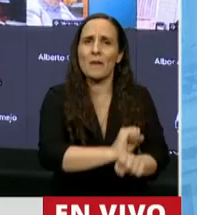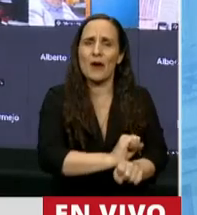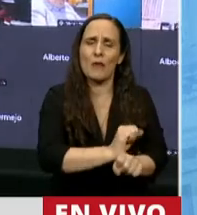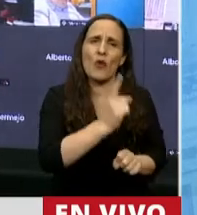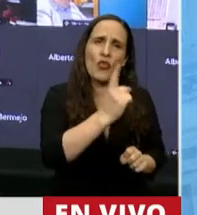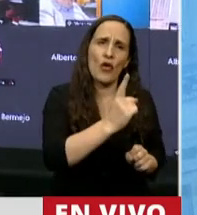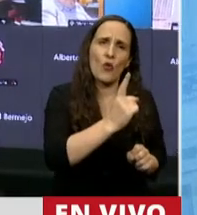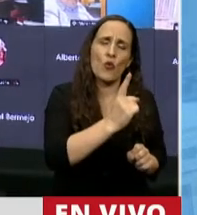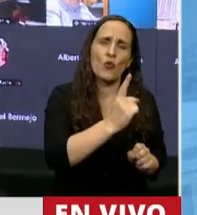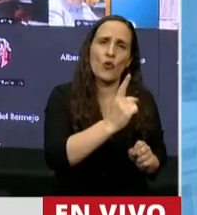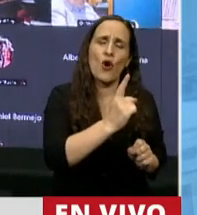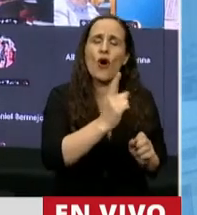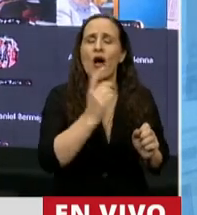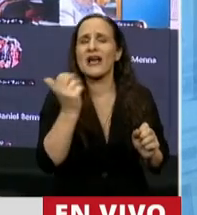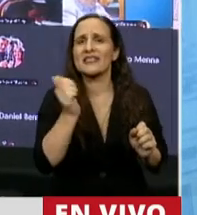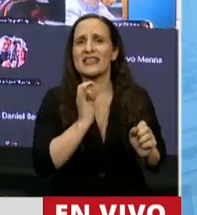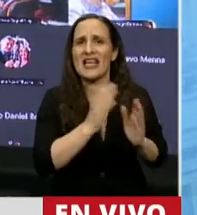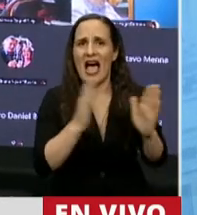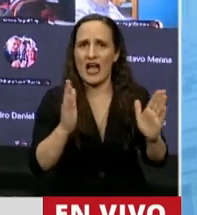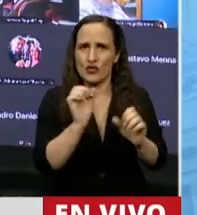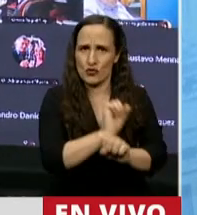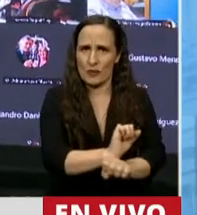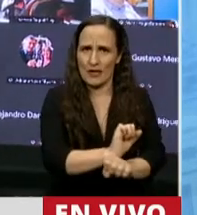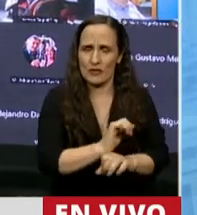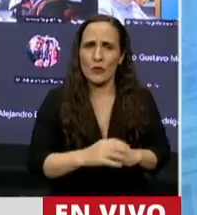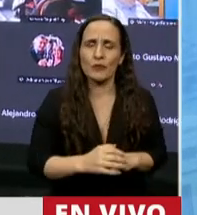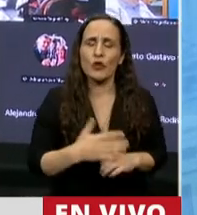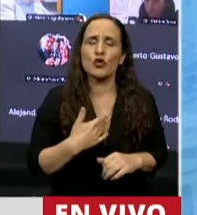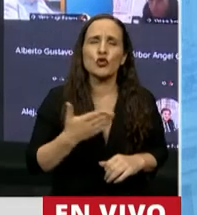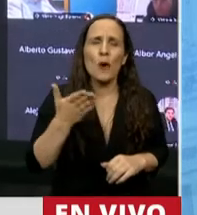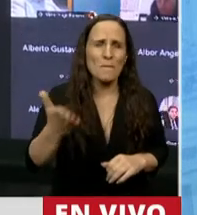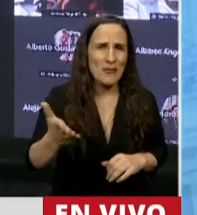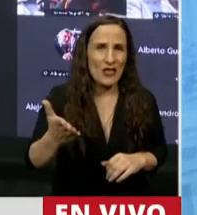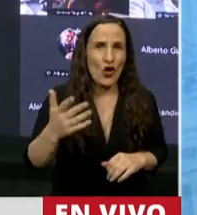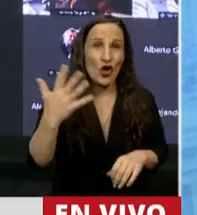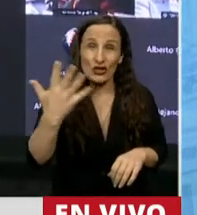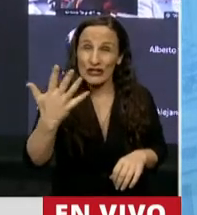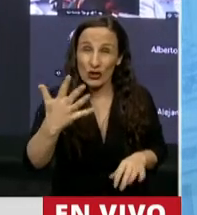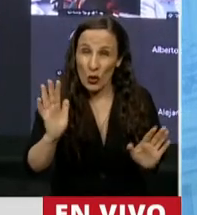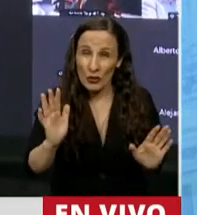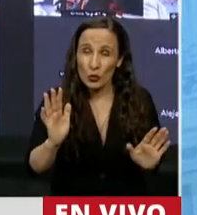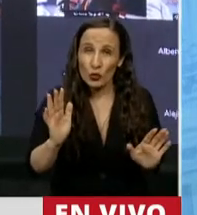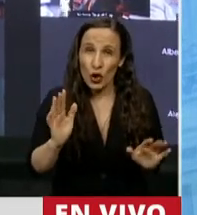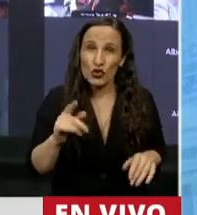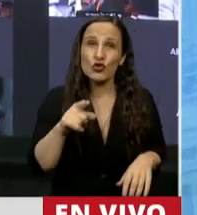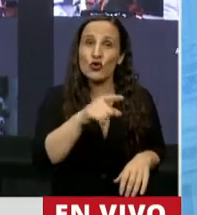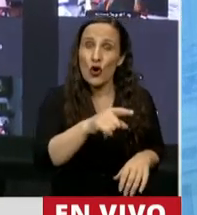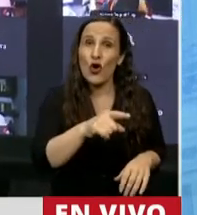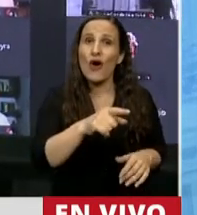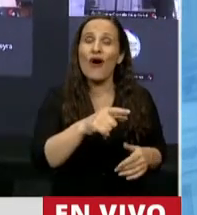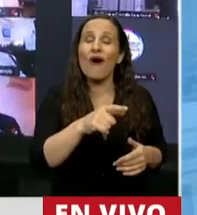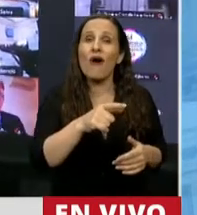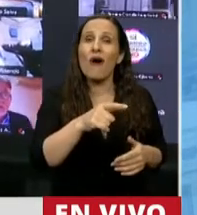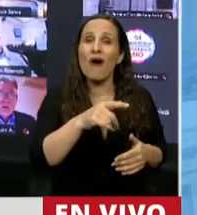de 1 a 6 años. Yo les pido que en los próximos 5 minutos pongan a